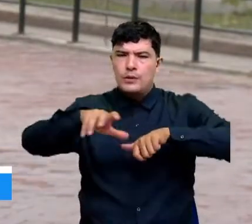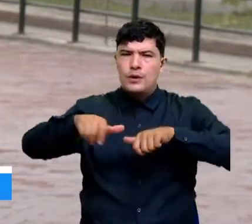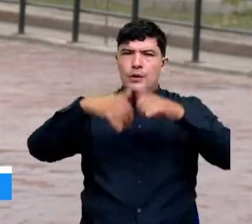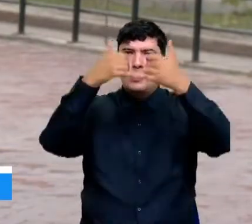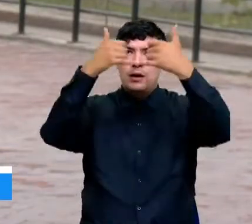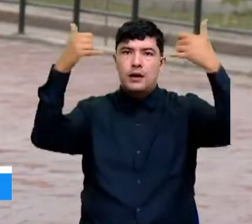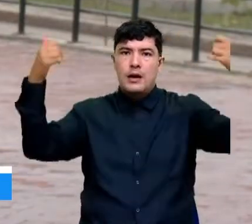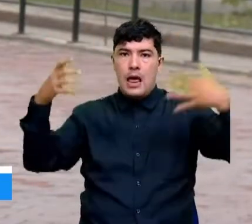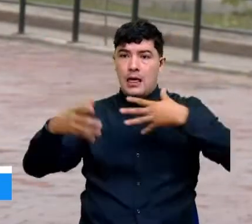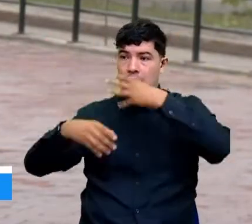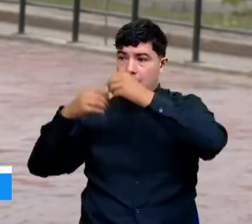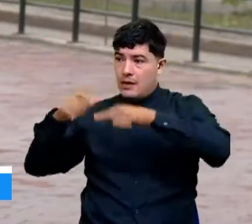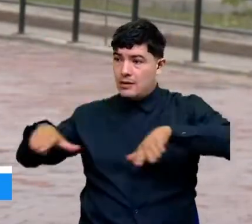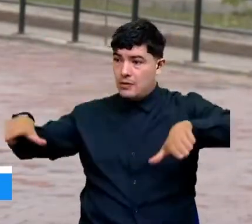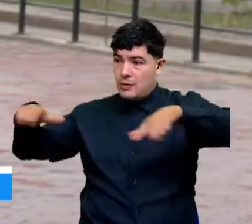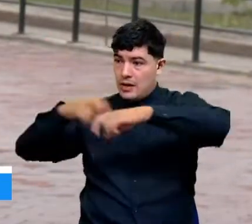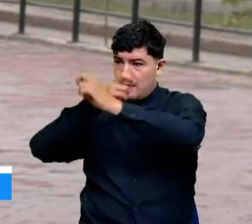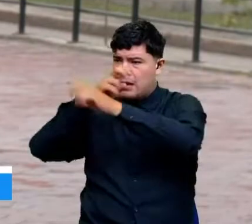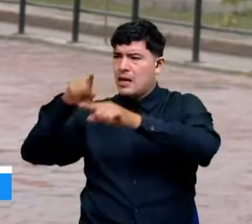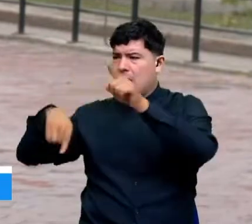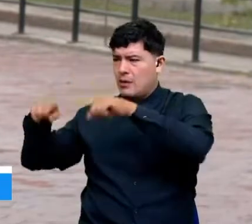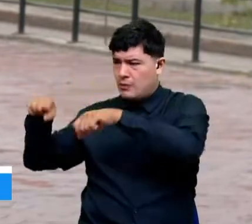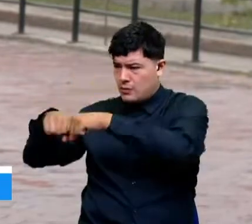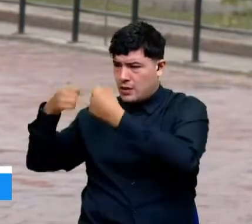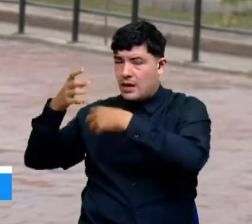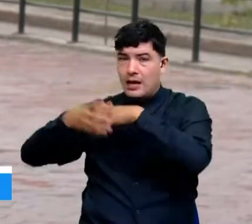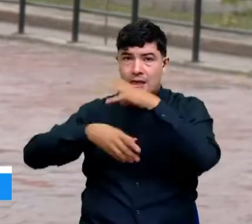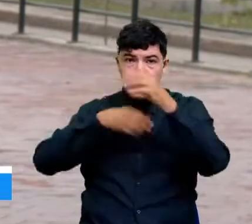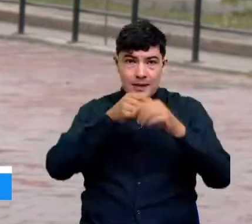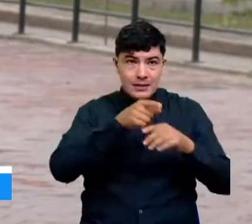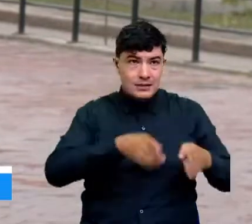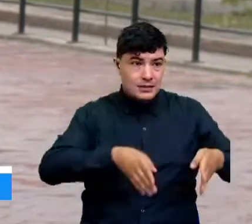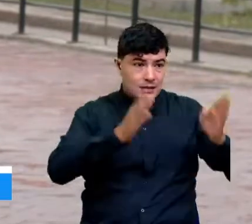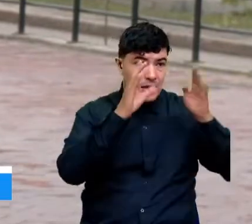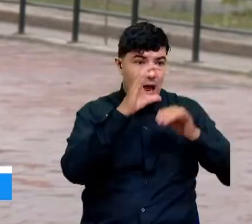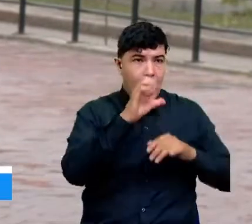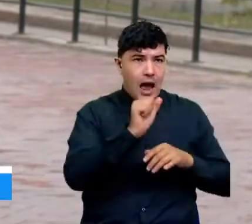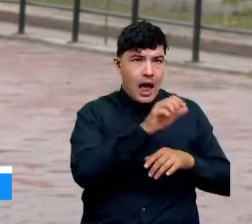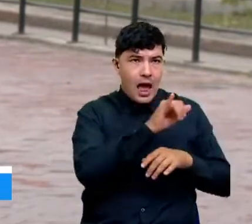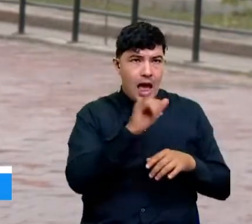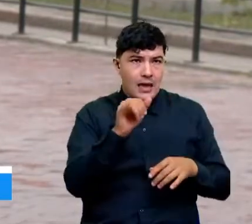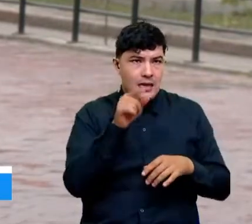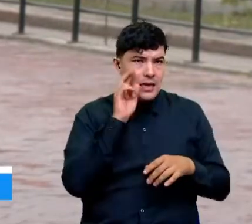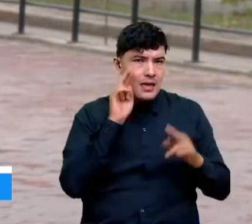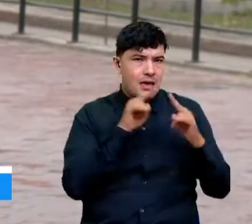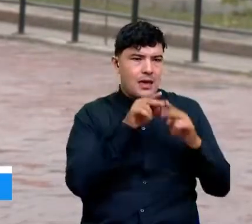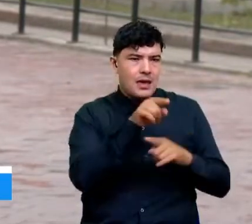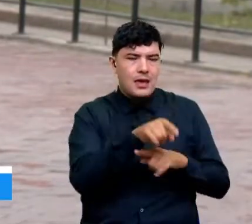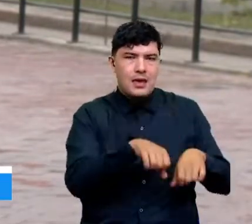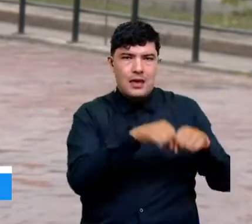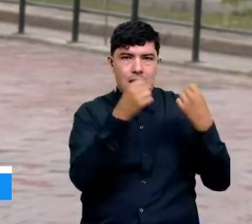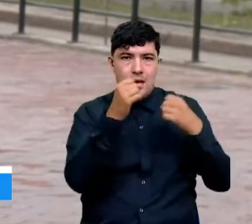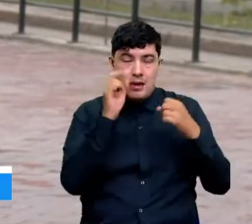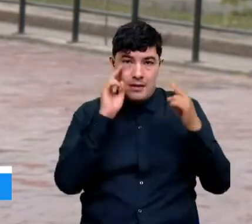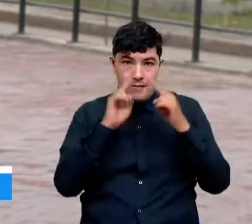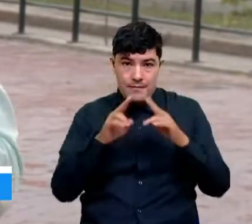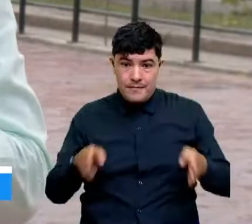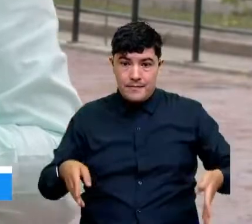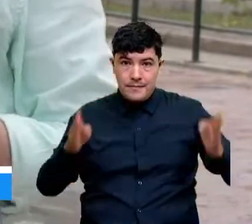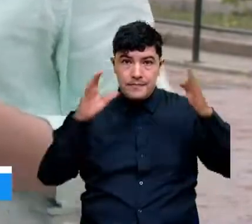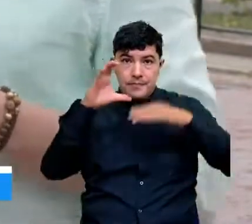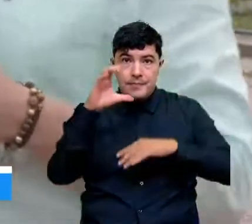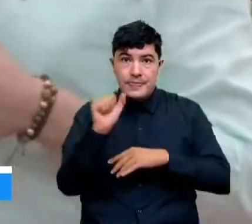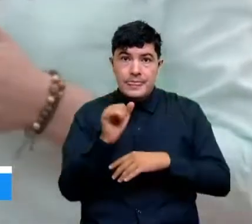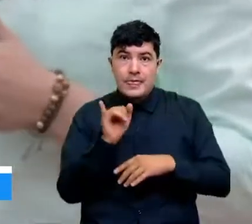de la infraestructura y sobre todo han hecho daños al CAI que se encuentra detrás mío. Esa infraestructura que usted podemos apreciar en